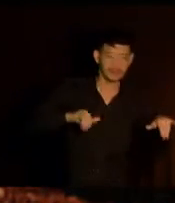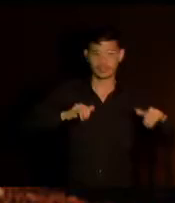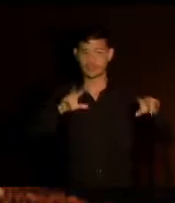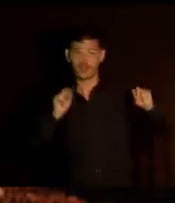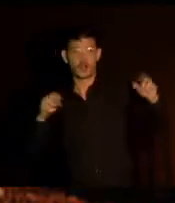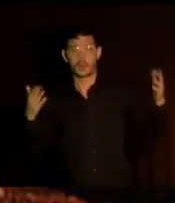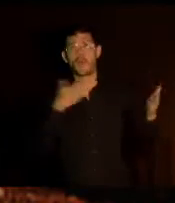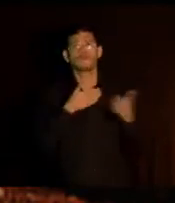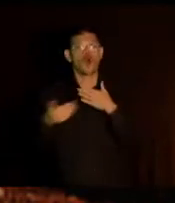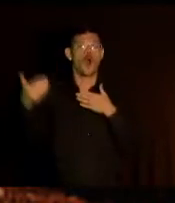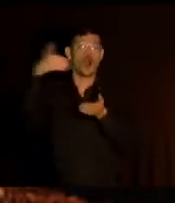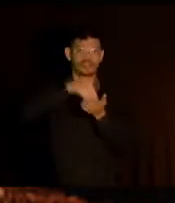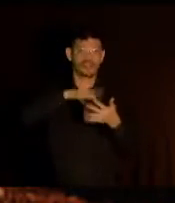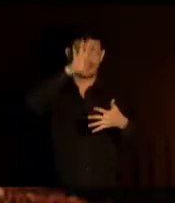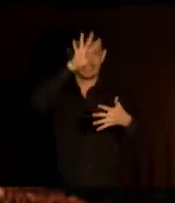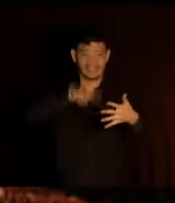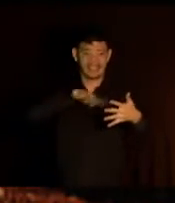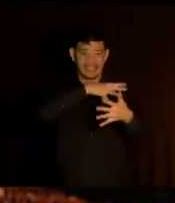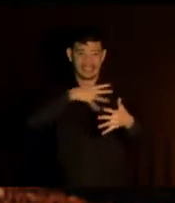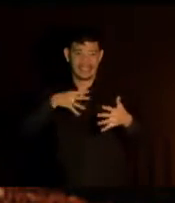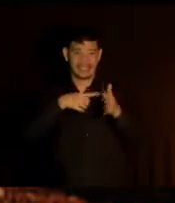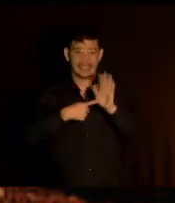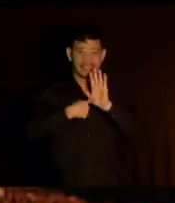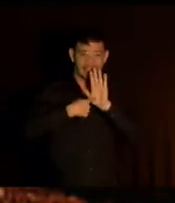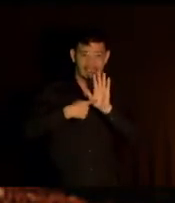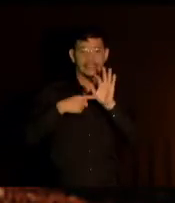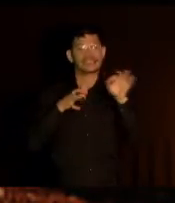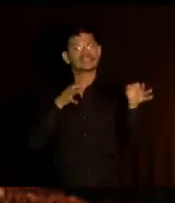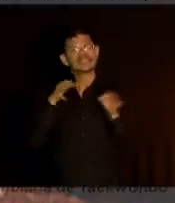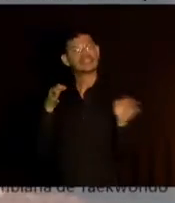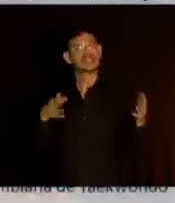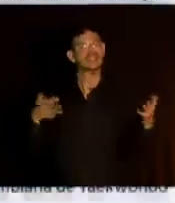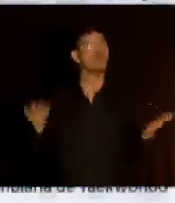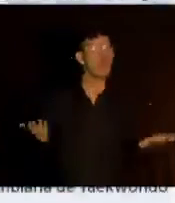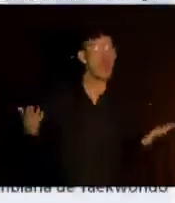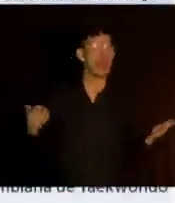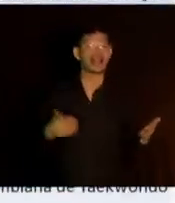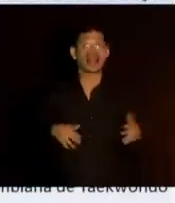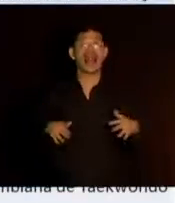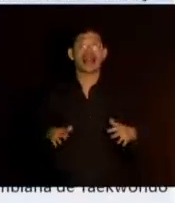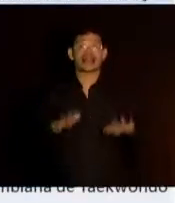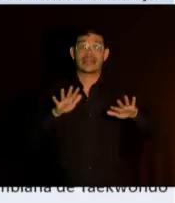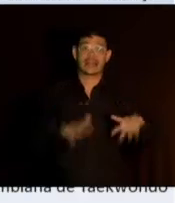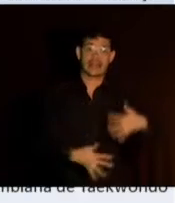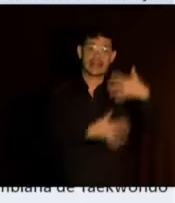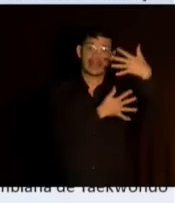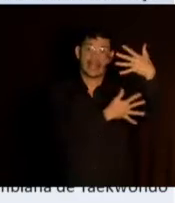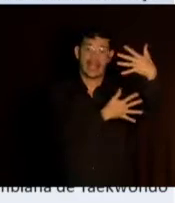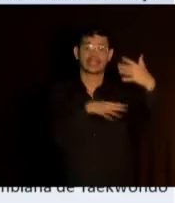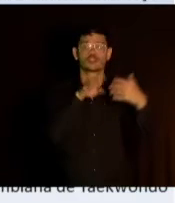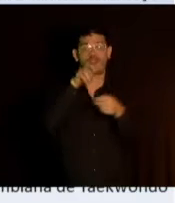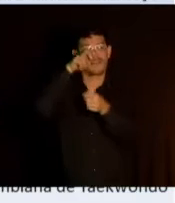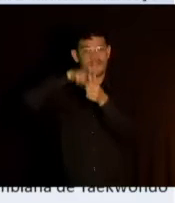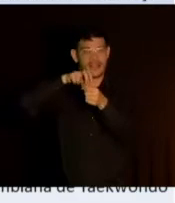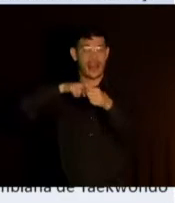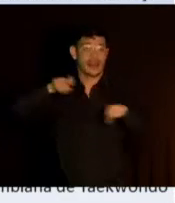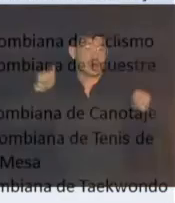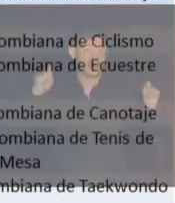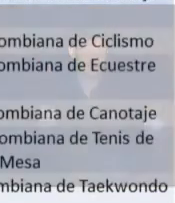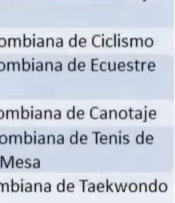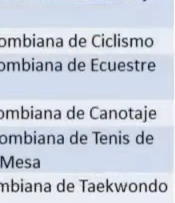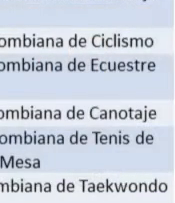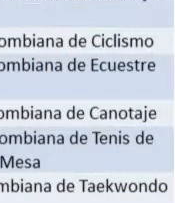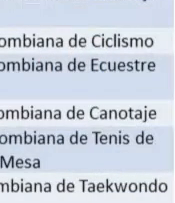seguir explicando cuáles son estas 10 federaciones que deberían o que estarían ya vinculadas